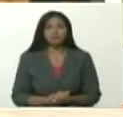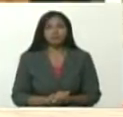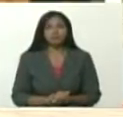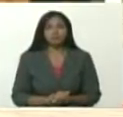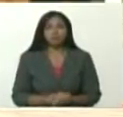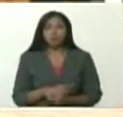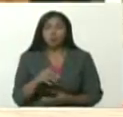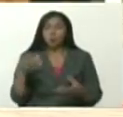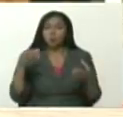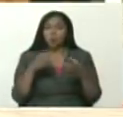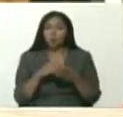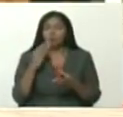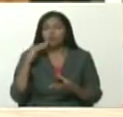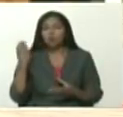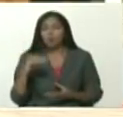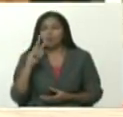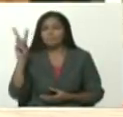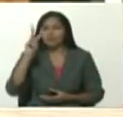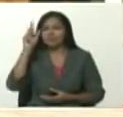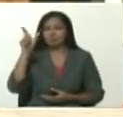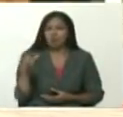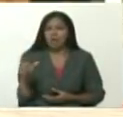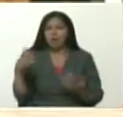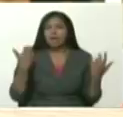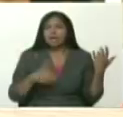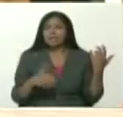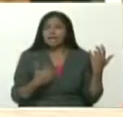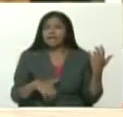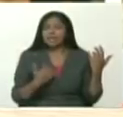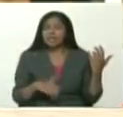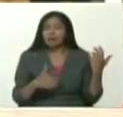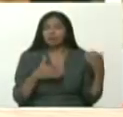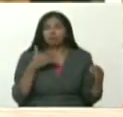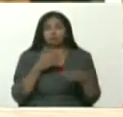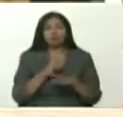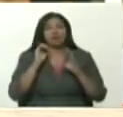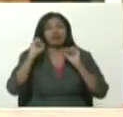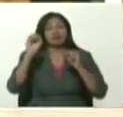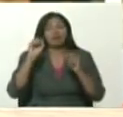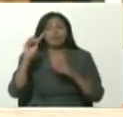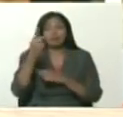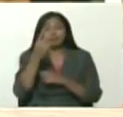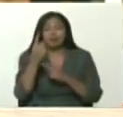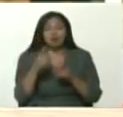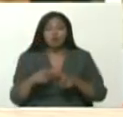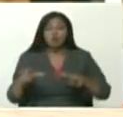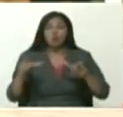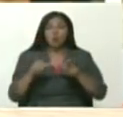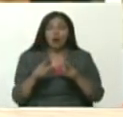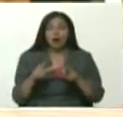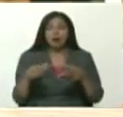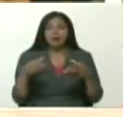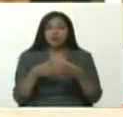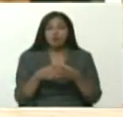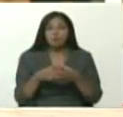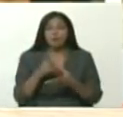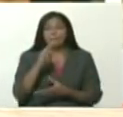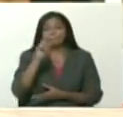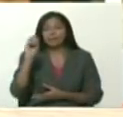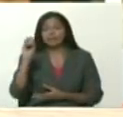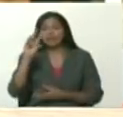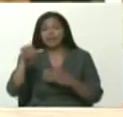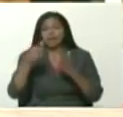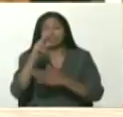un grupo de jóvenes venezolanos, guitarristas, ganaron el primer lugar en la categoría de 20 a